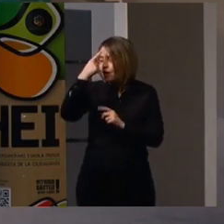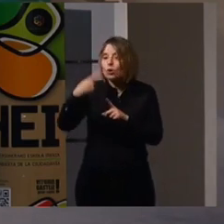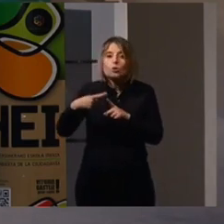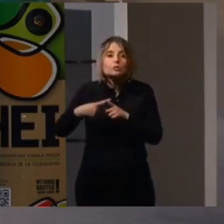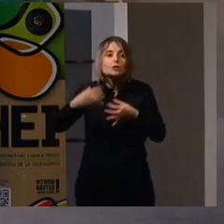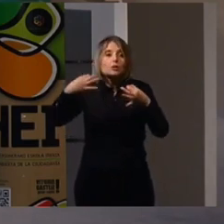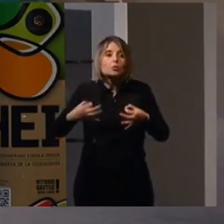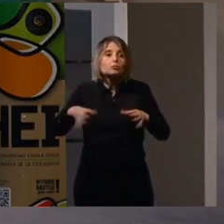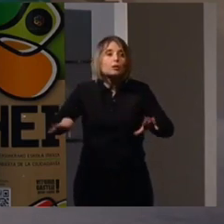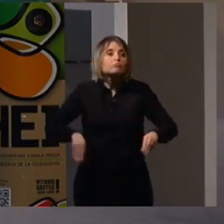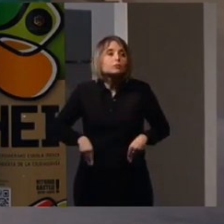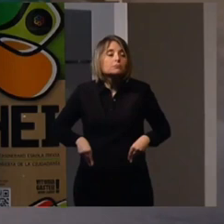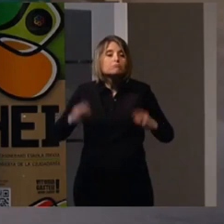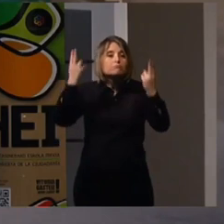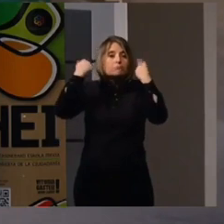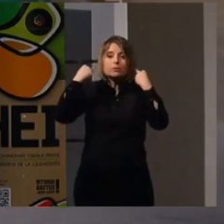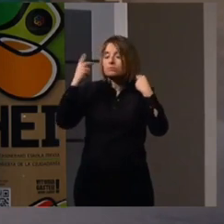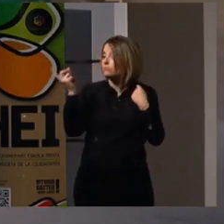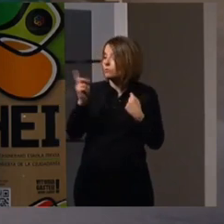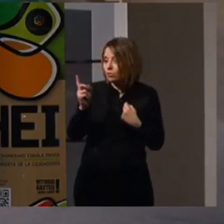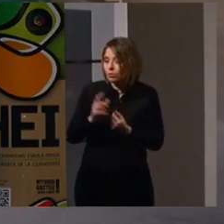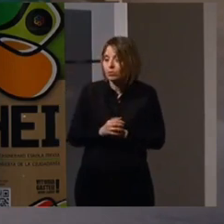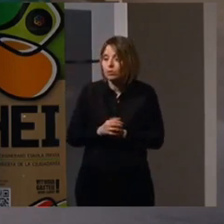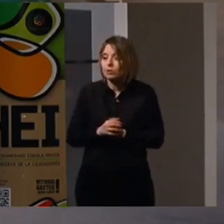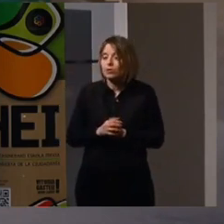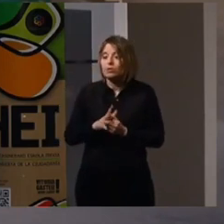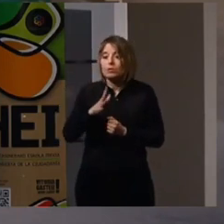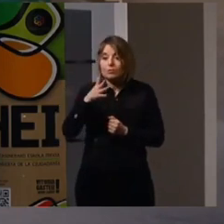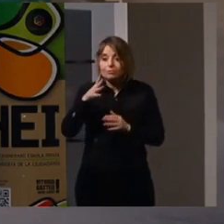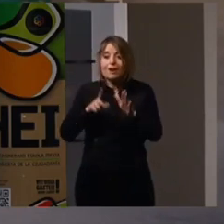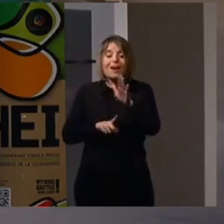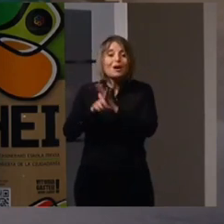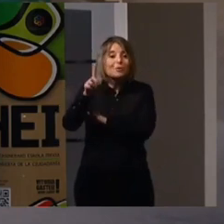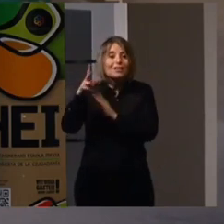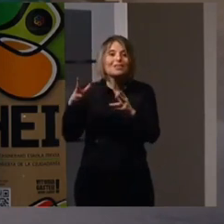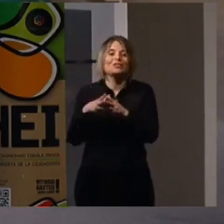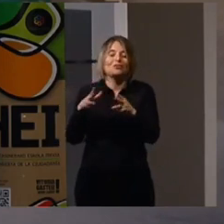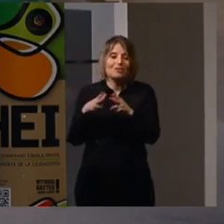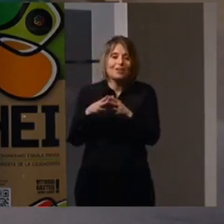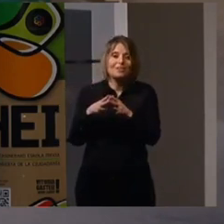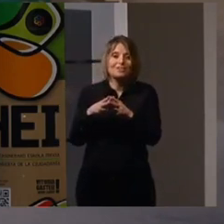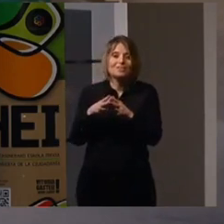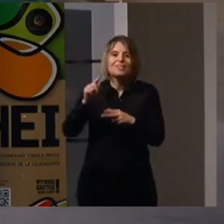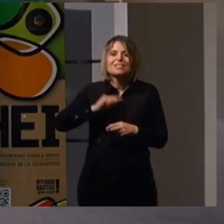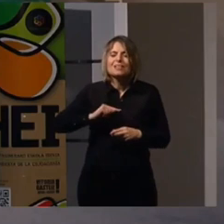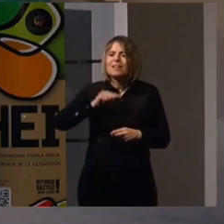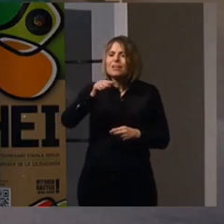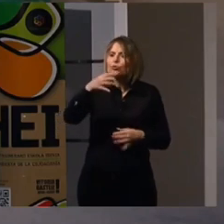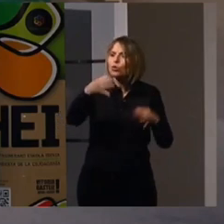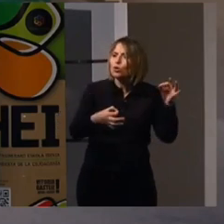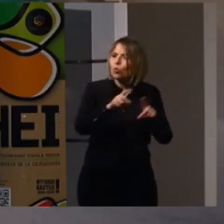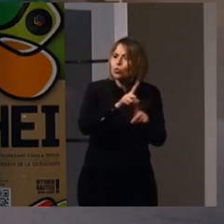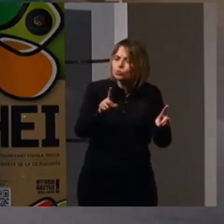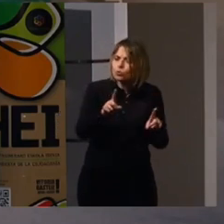cosas injustas van a quedarse ahí. Porque precisamente los grandes avances sociales han partido muchas veces de esta sensación de esto es injusto,